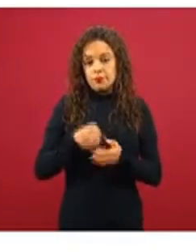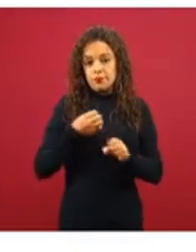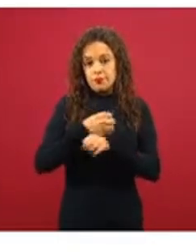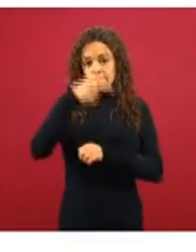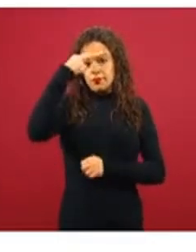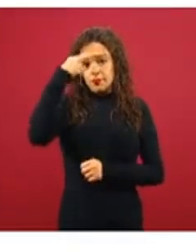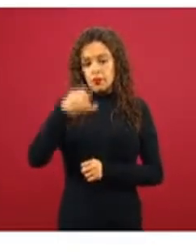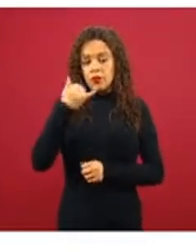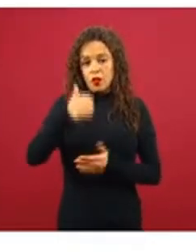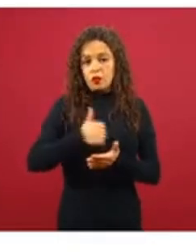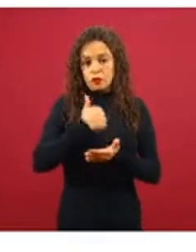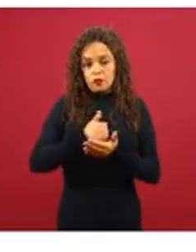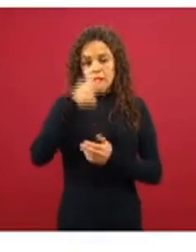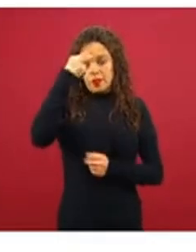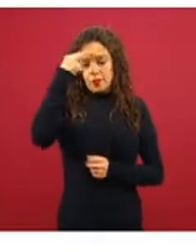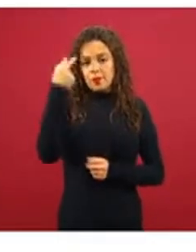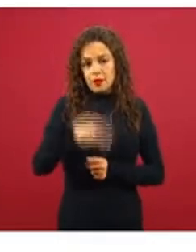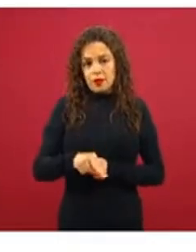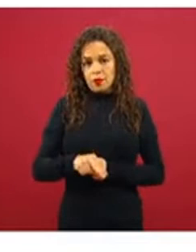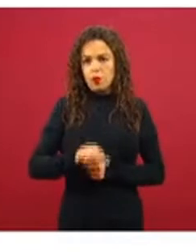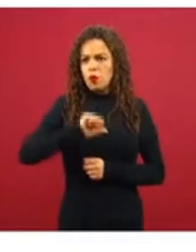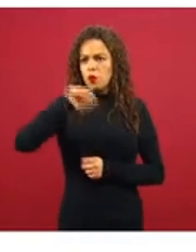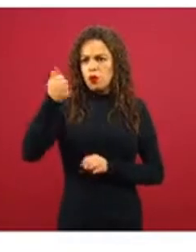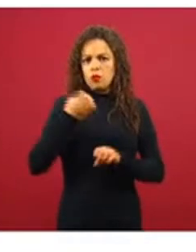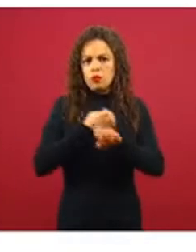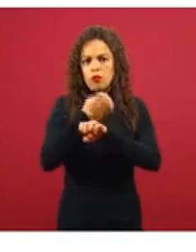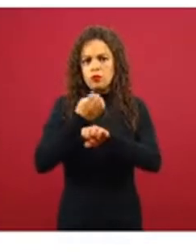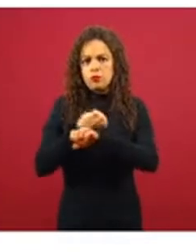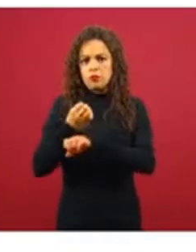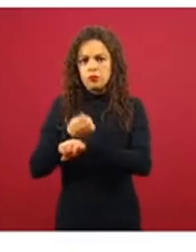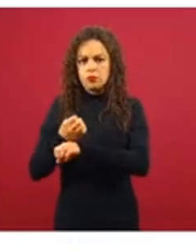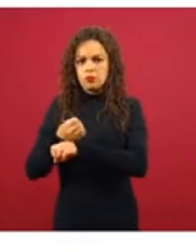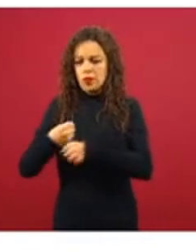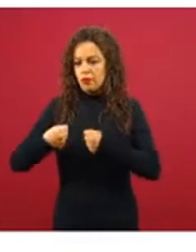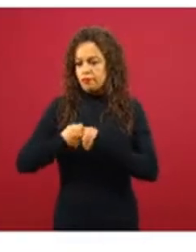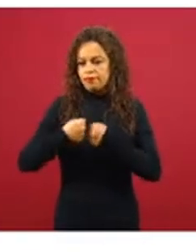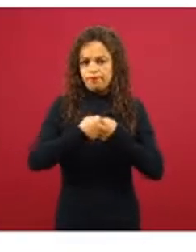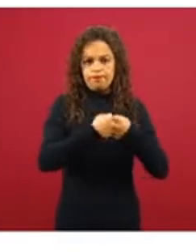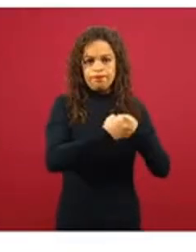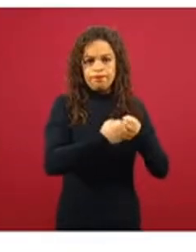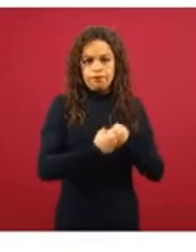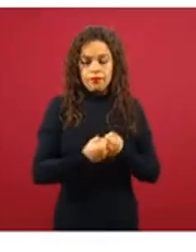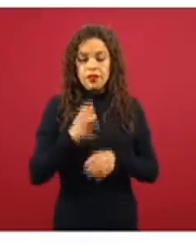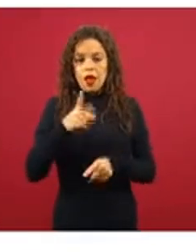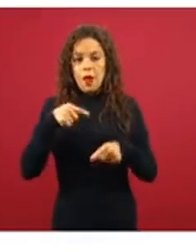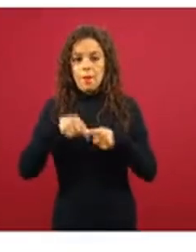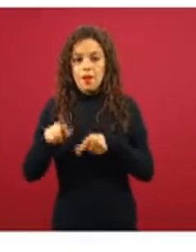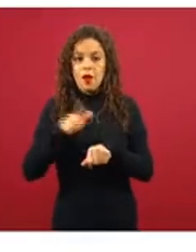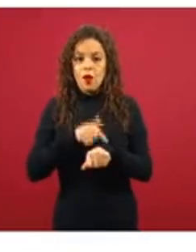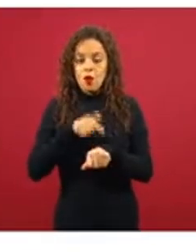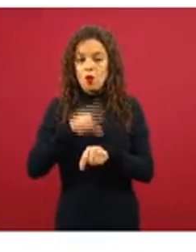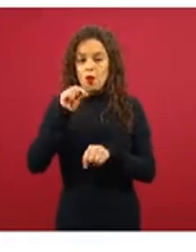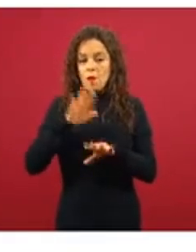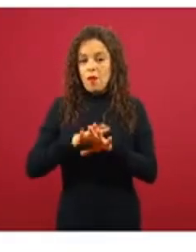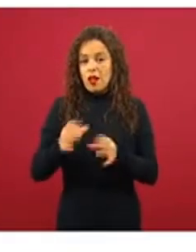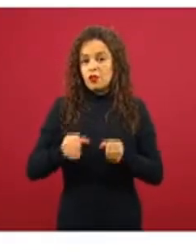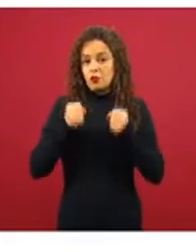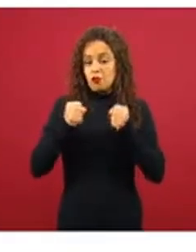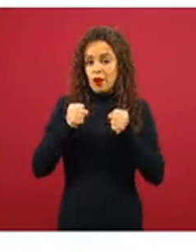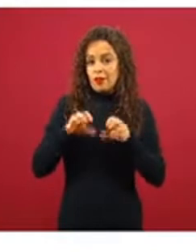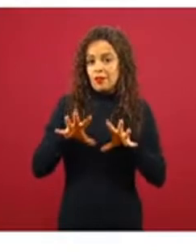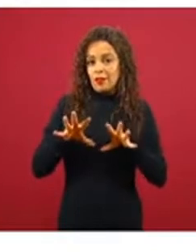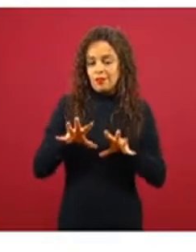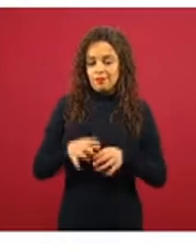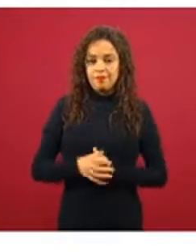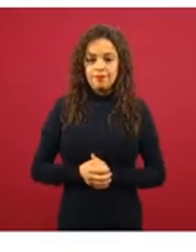de México y otros estados aledaños que empiezan ya también a tener colores un poco más intensos. En la siguiente diapositiva